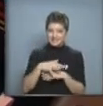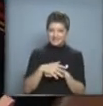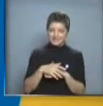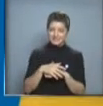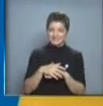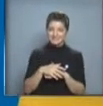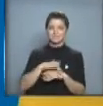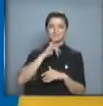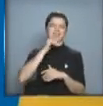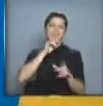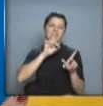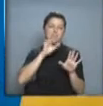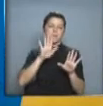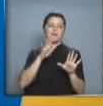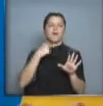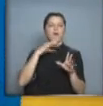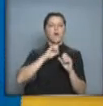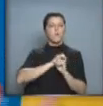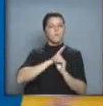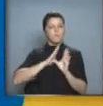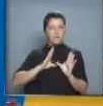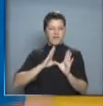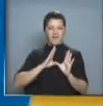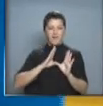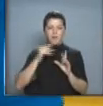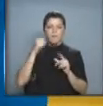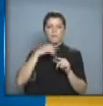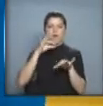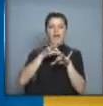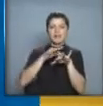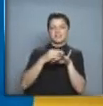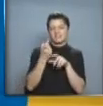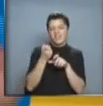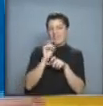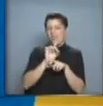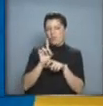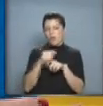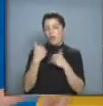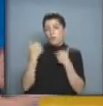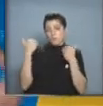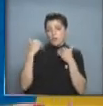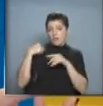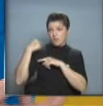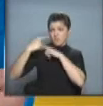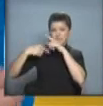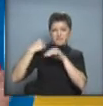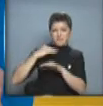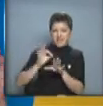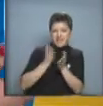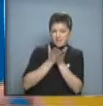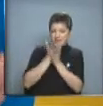No, pero yo creo que más allá de que las relaciones y el amor pueda estar sin un anillo en la mano y que uno pueda convivir toda la vida, creo que